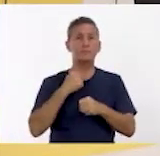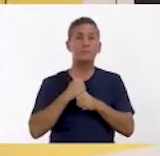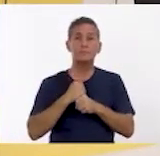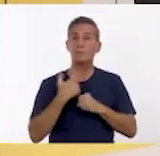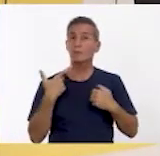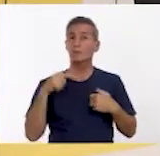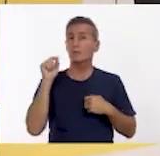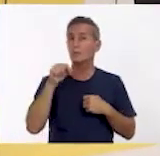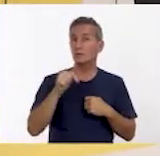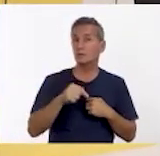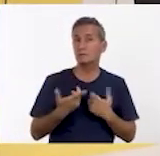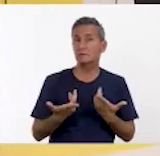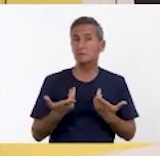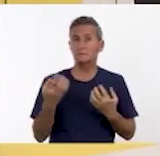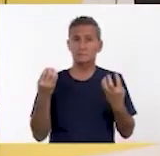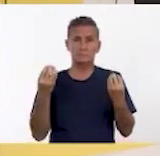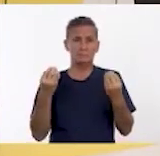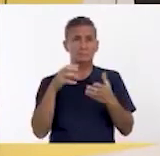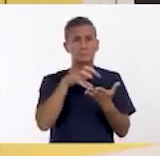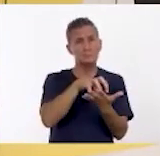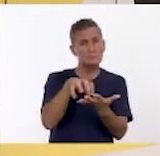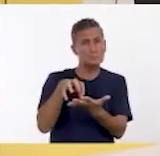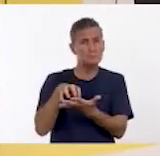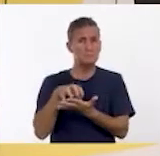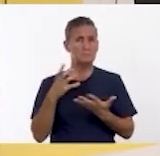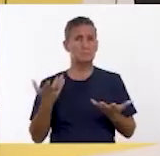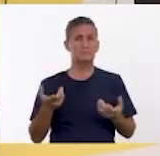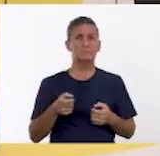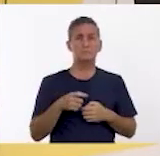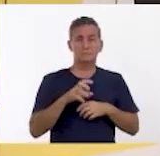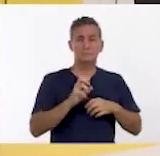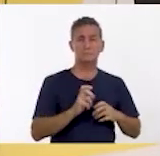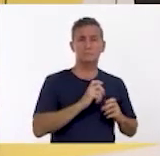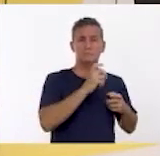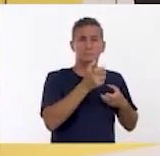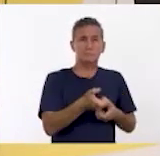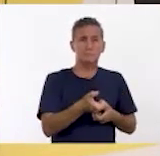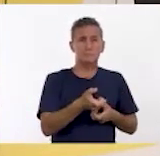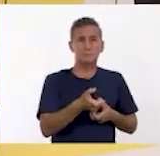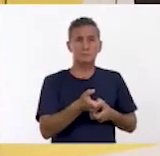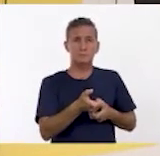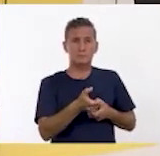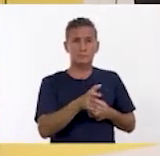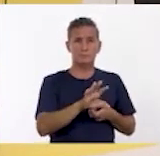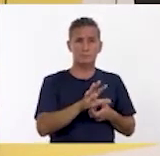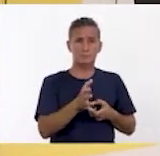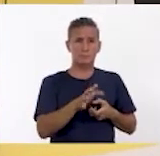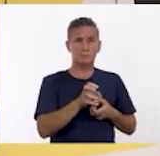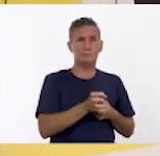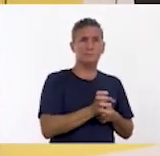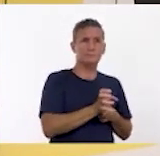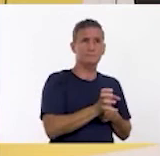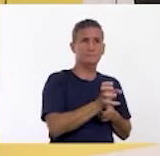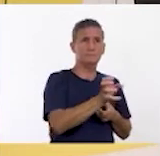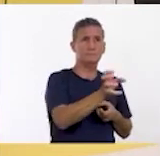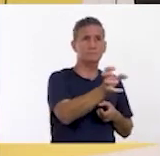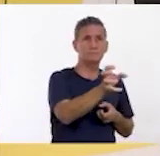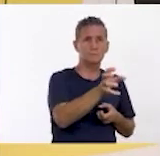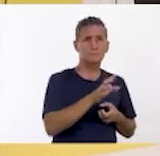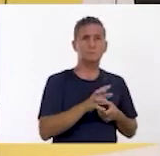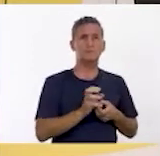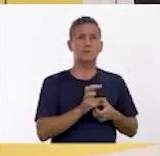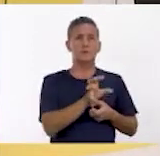hay en muchos lugares hasta el regadío semiautomático, que cuando se utiliza la máquina